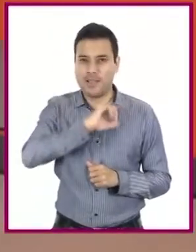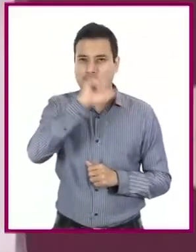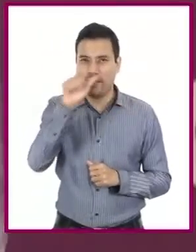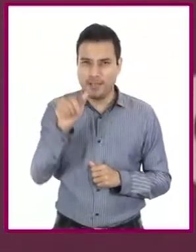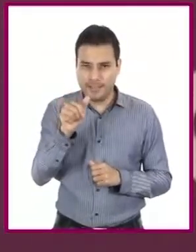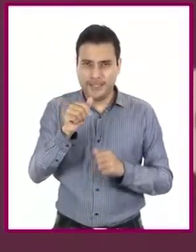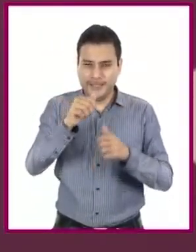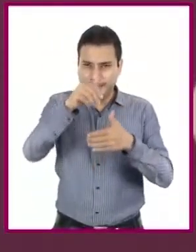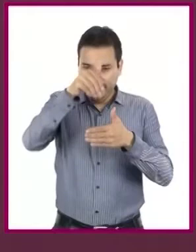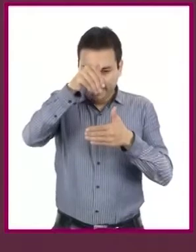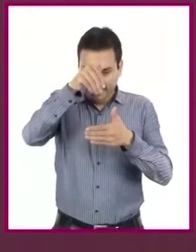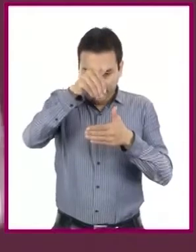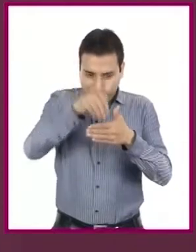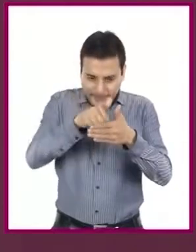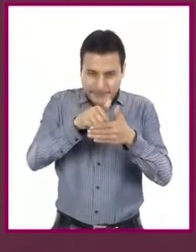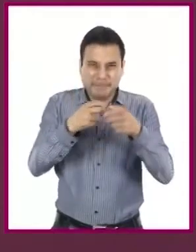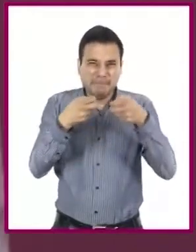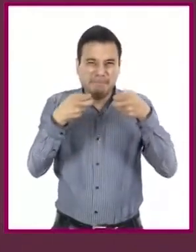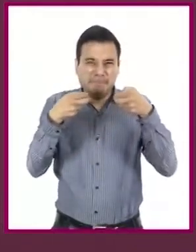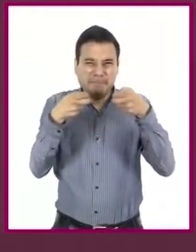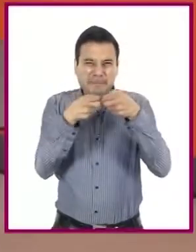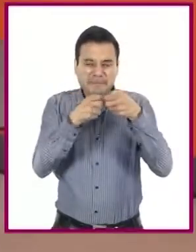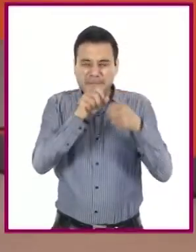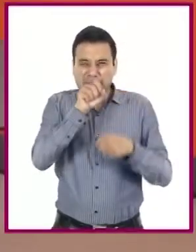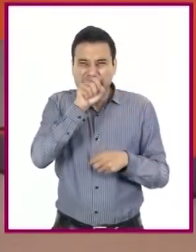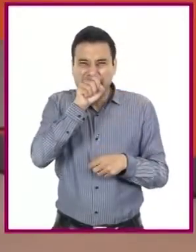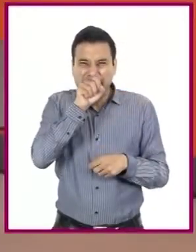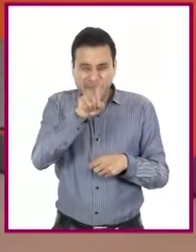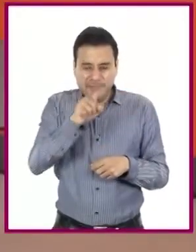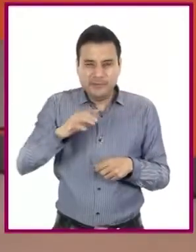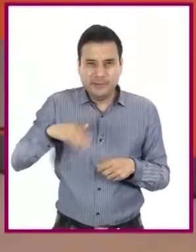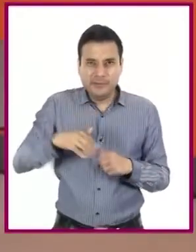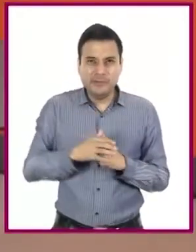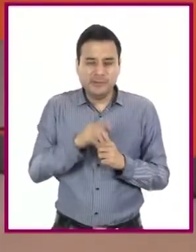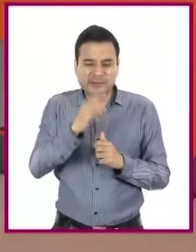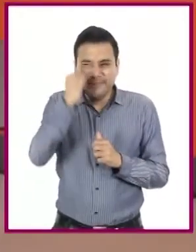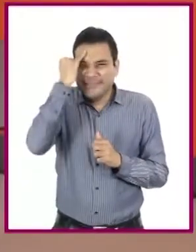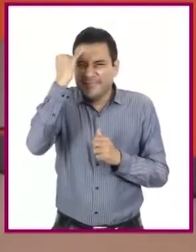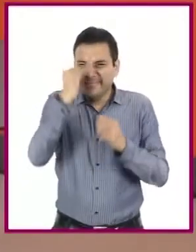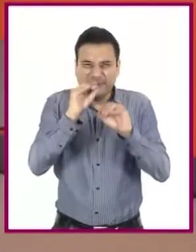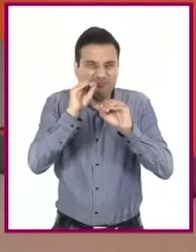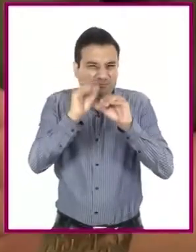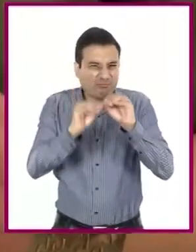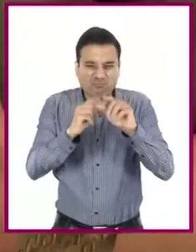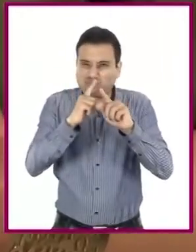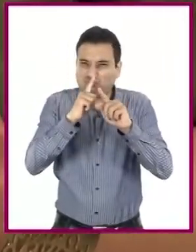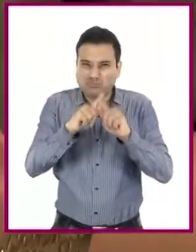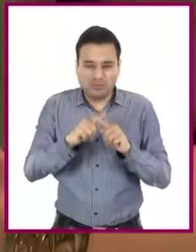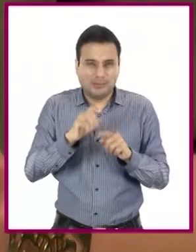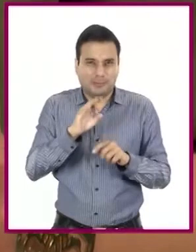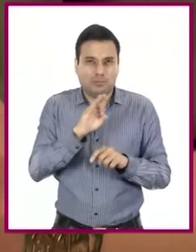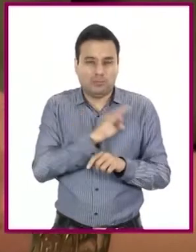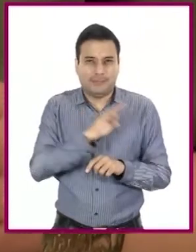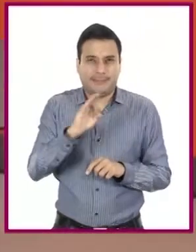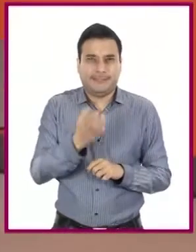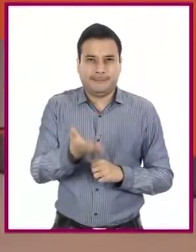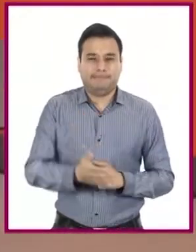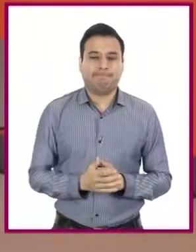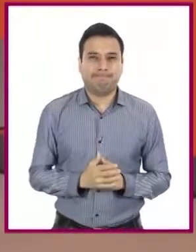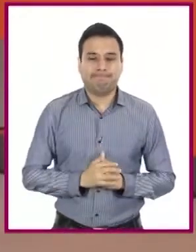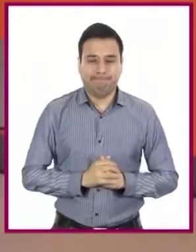recorte o dibujo realizado, como lo hicimos nosotros, para poder imaginar la transformación que le vamos a hacer.